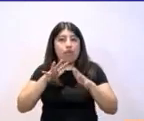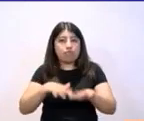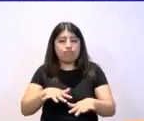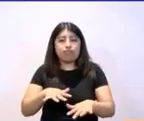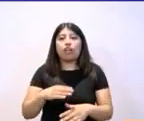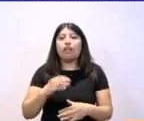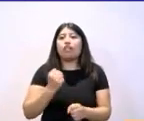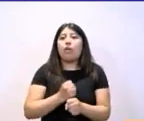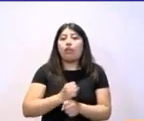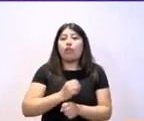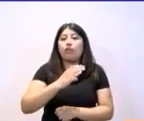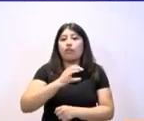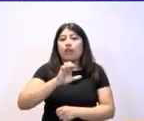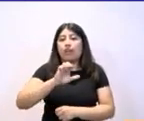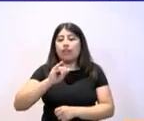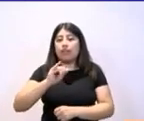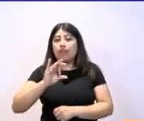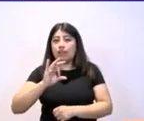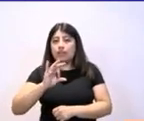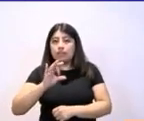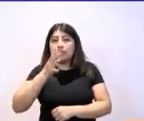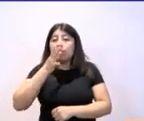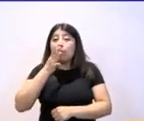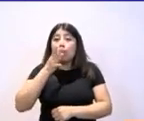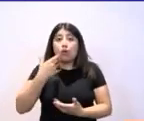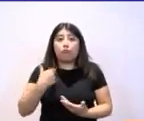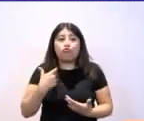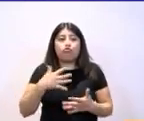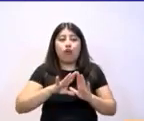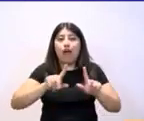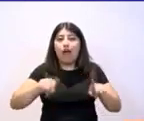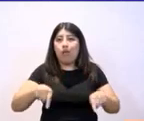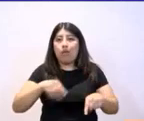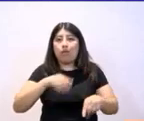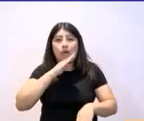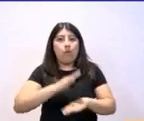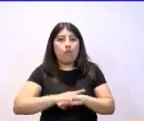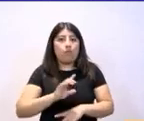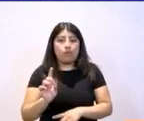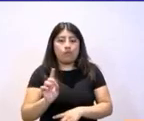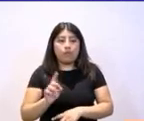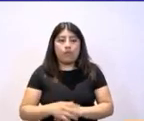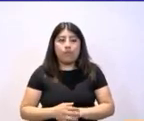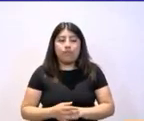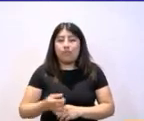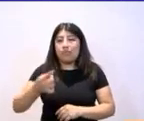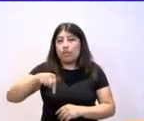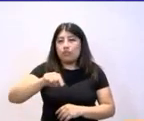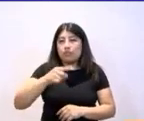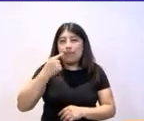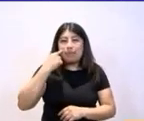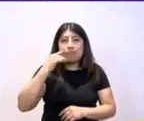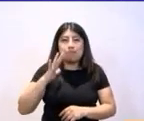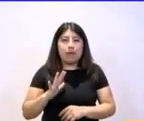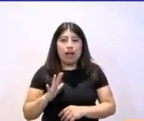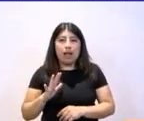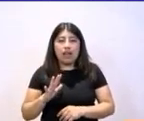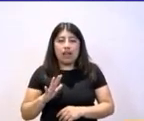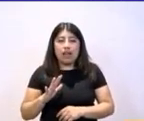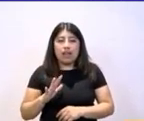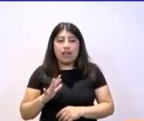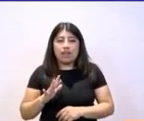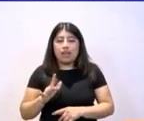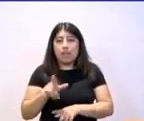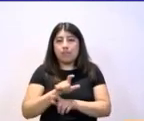CEIS porque han decidido incumplir los acuerdos que se habían alcanzado en la anterior legislatura. Y es que ustedes parecen creer que las